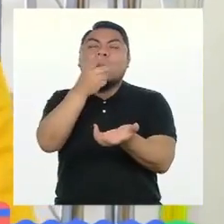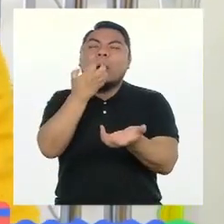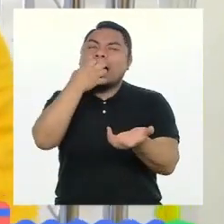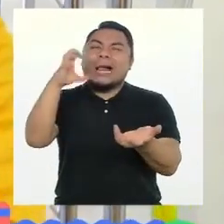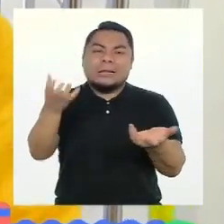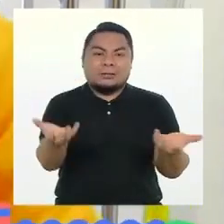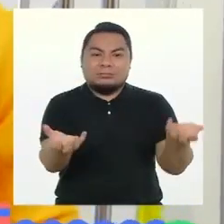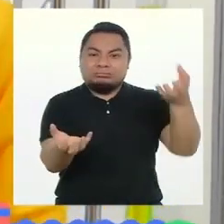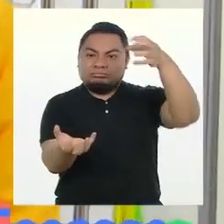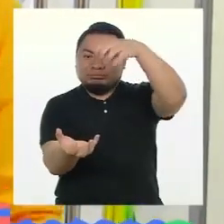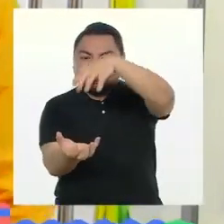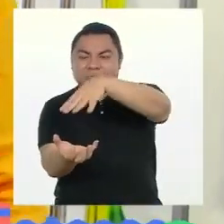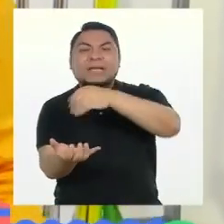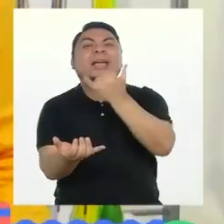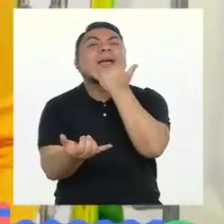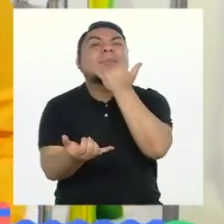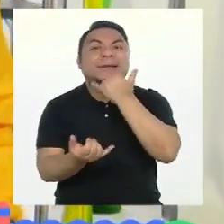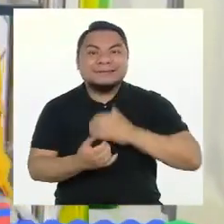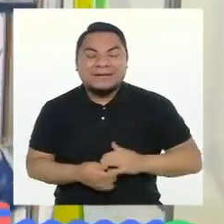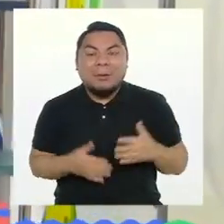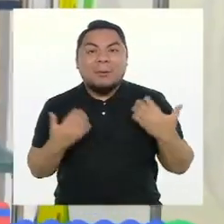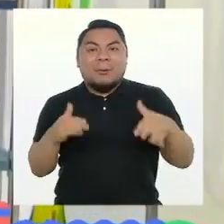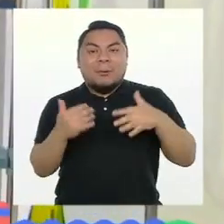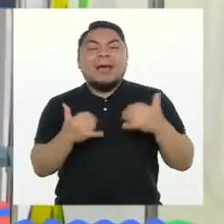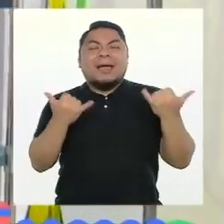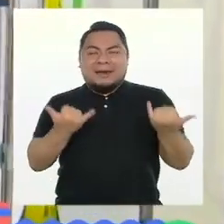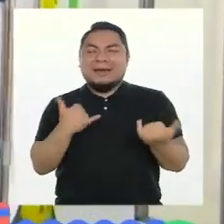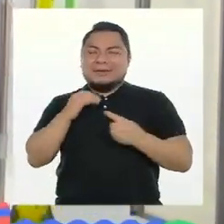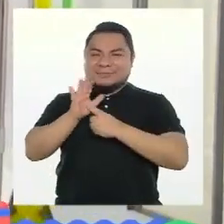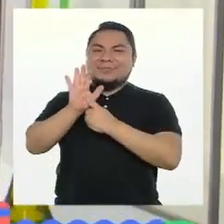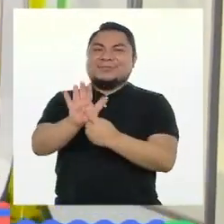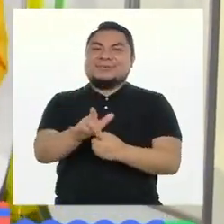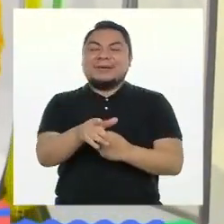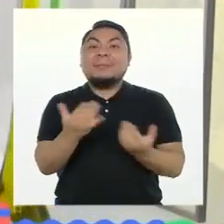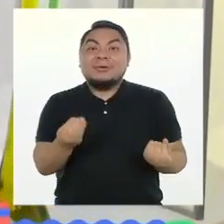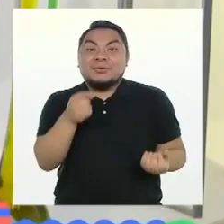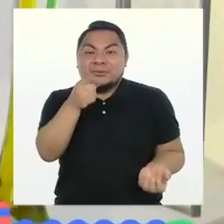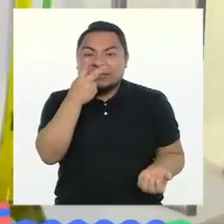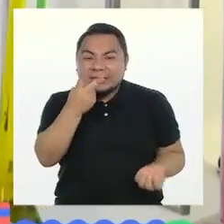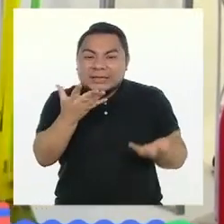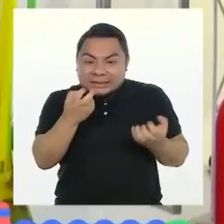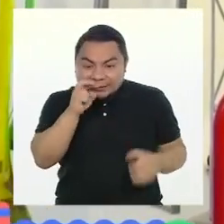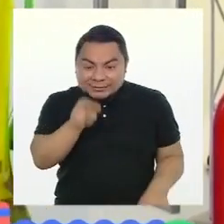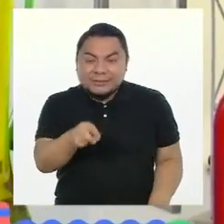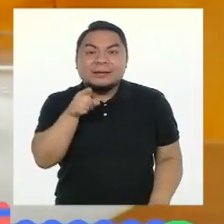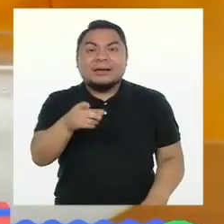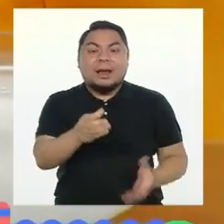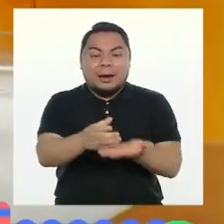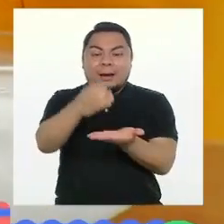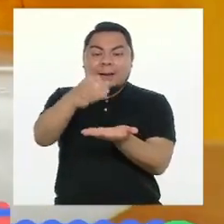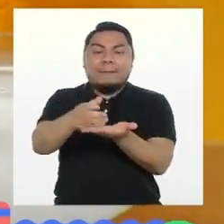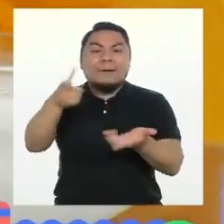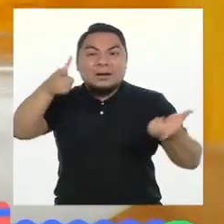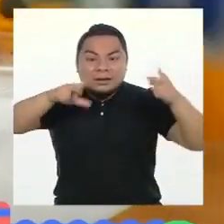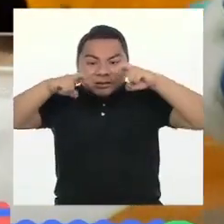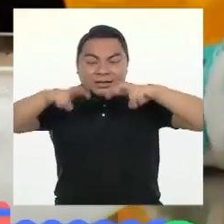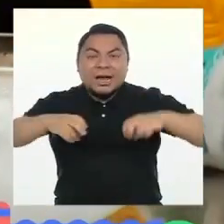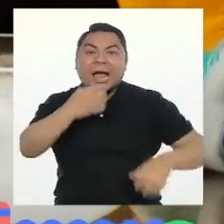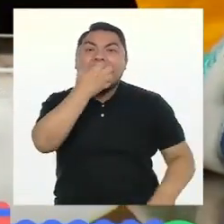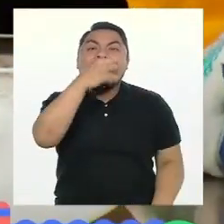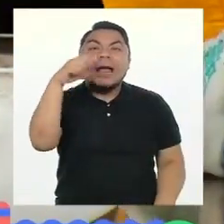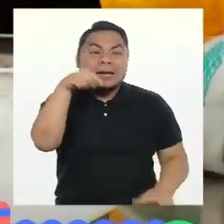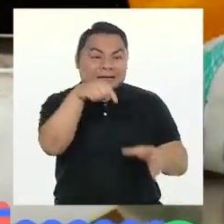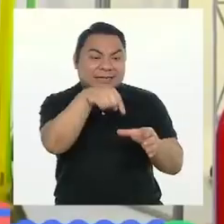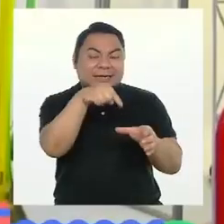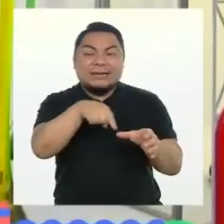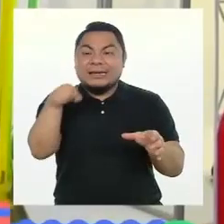caliente? Haz una buena hipótesis en tu casa. Ahora nosotros te lo vamos a mostrar, porque justamente tenemos aquí un vaso de laboratorio con agua caliente y tenemos